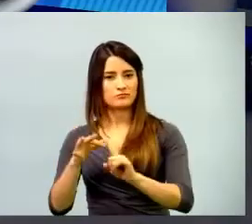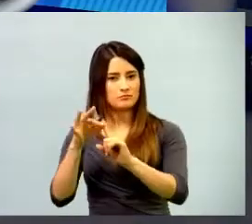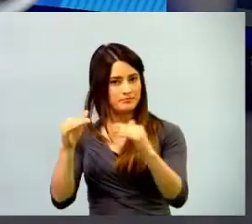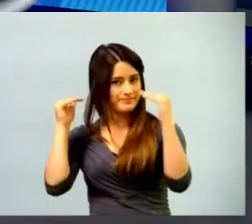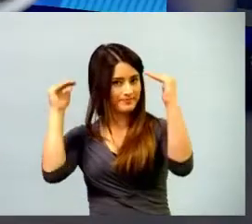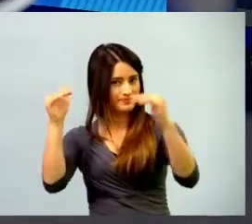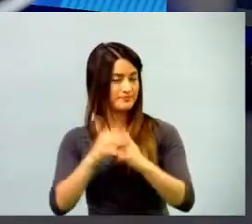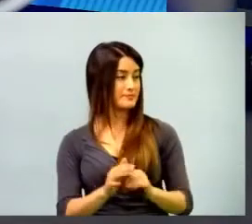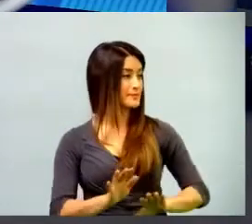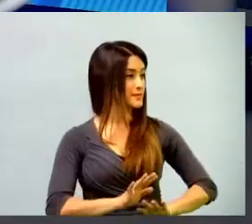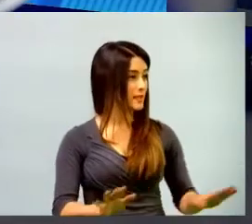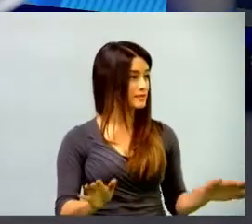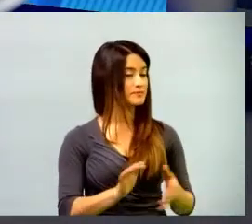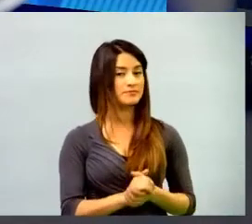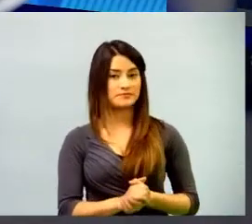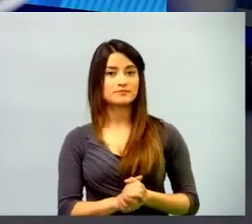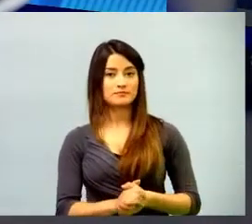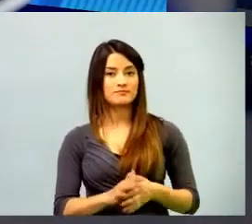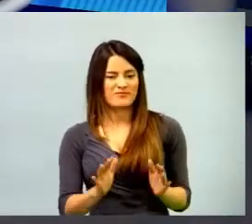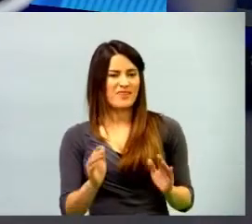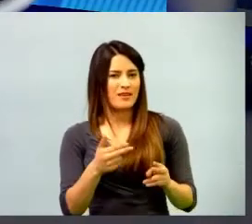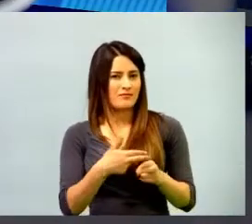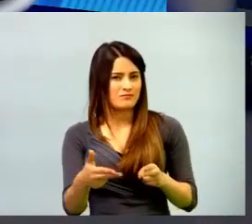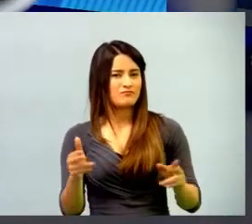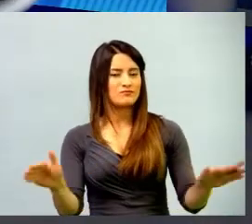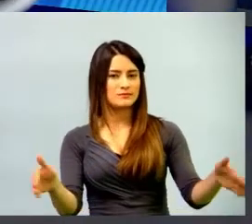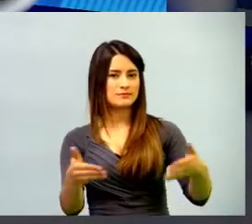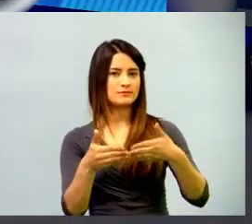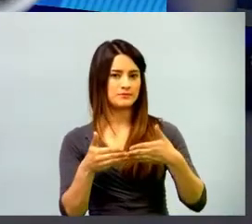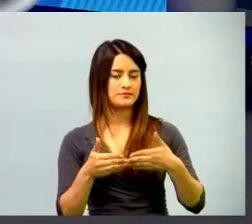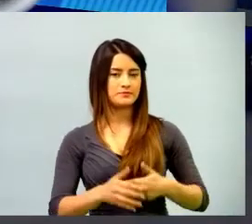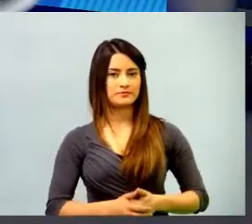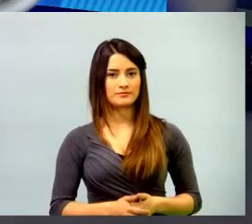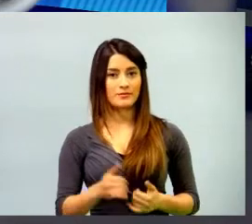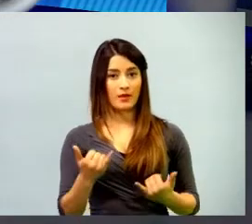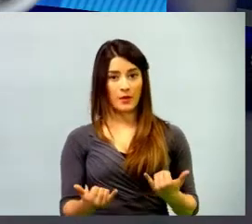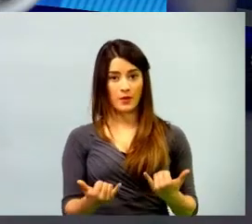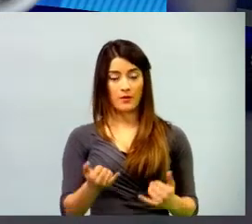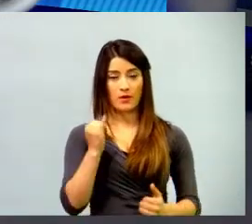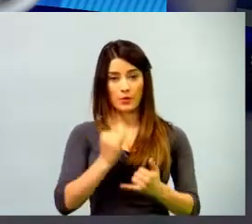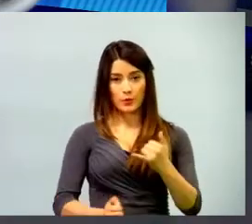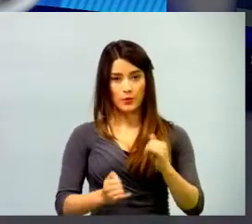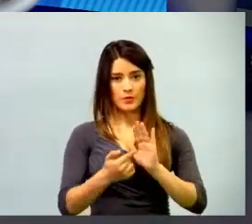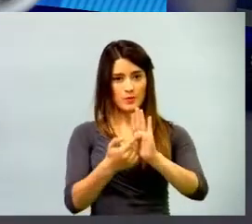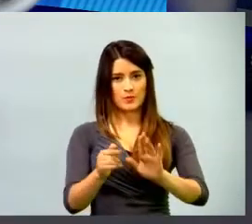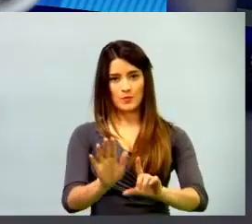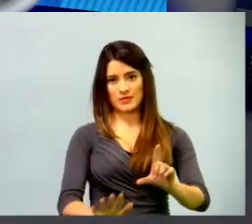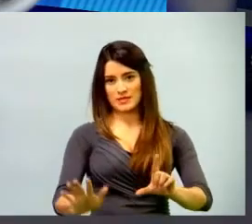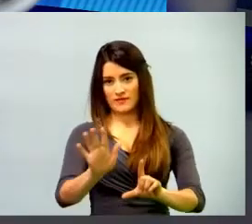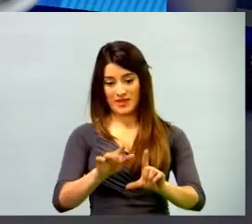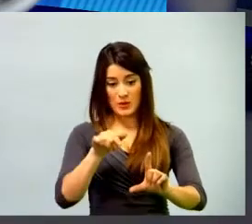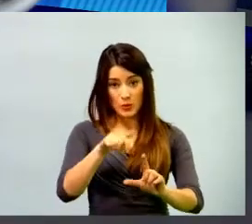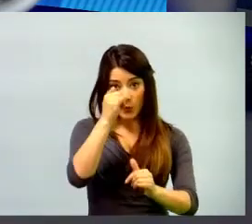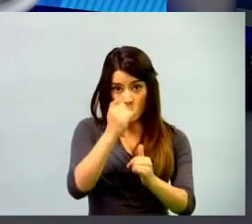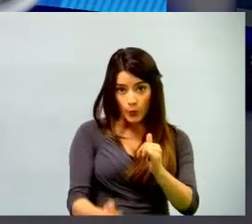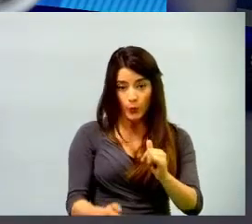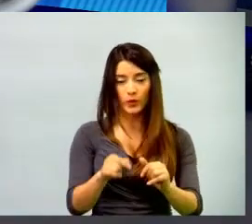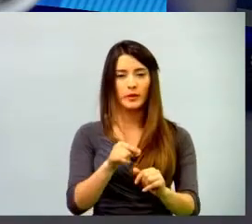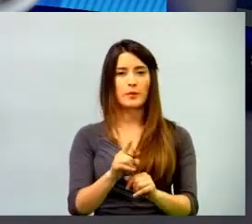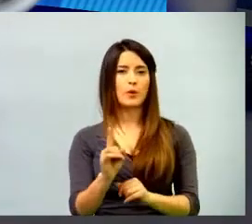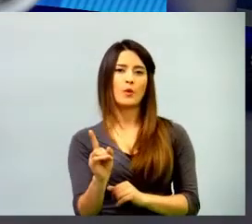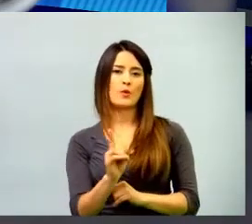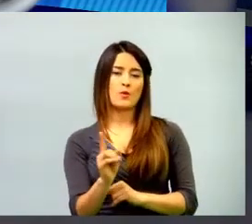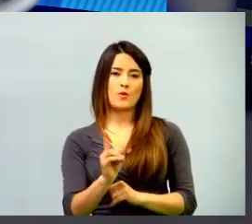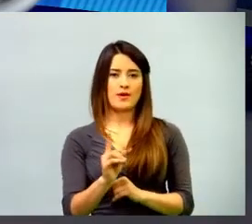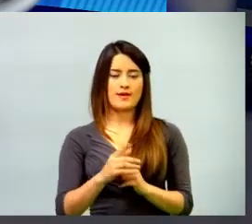sí, tal vez. Ahora sí. Ahora sí vamos al final. Este último video que vamos a ver no es el último, es el último de